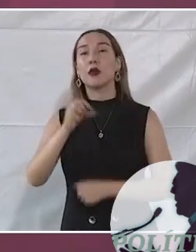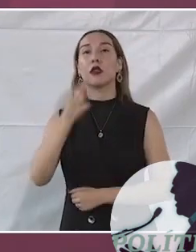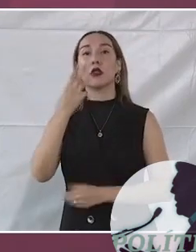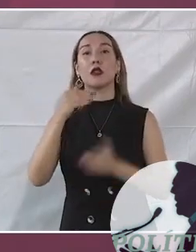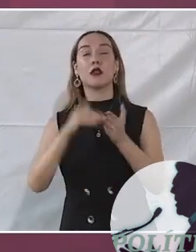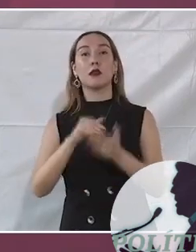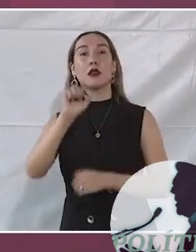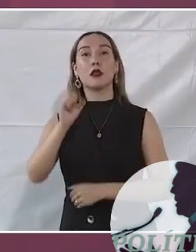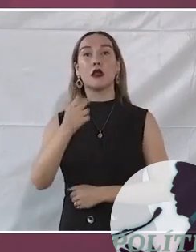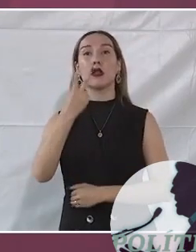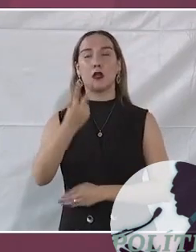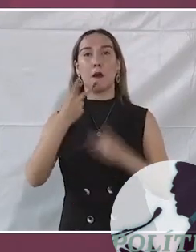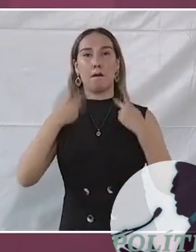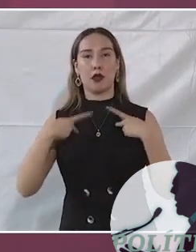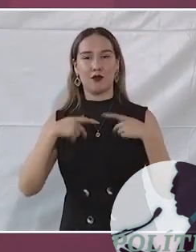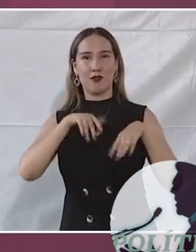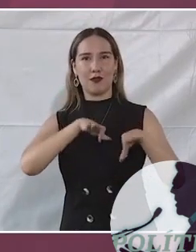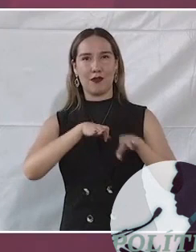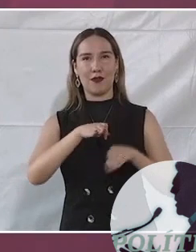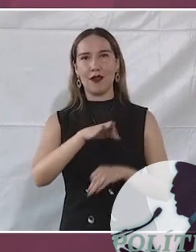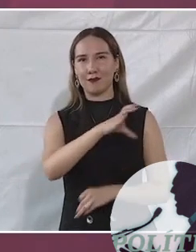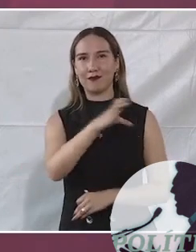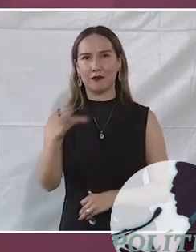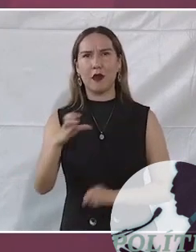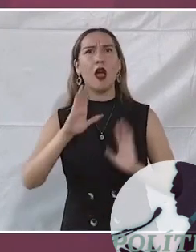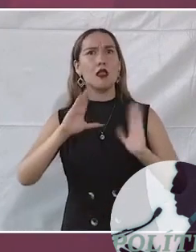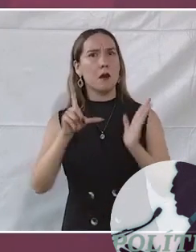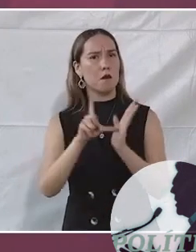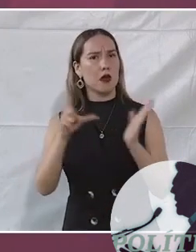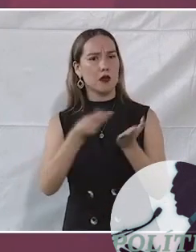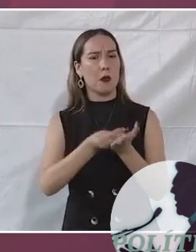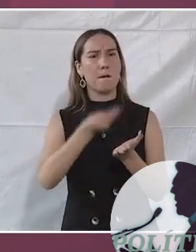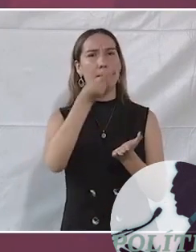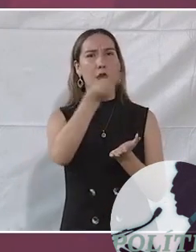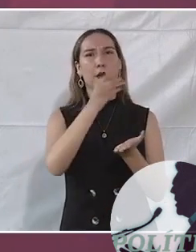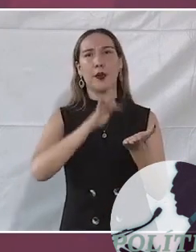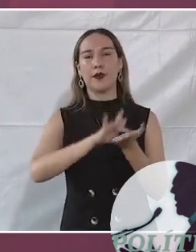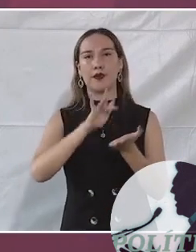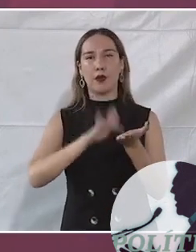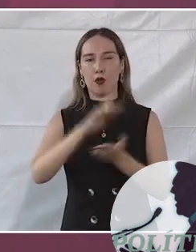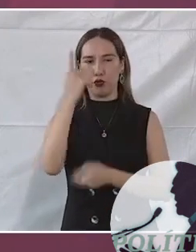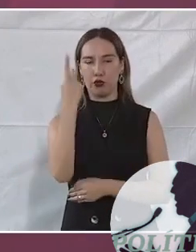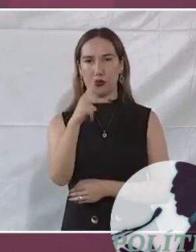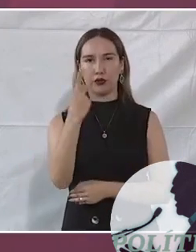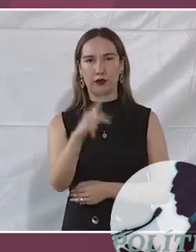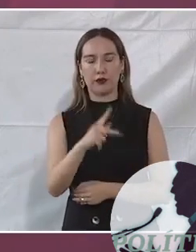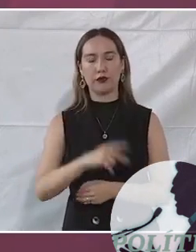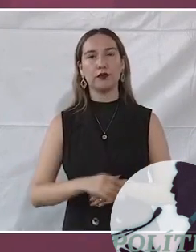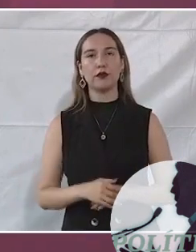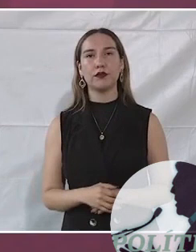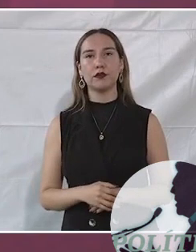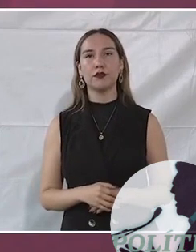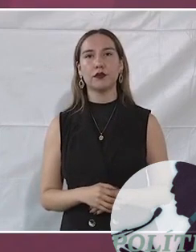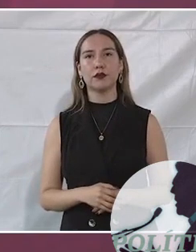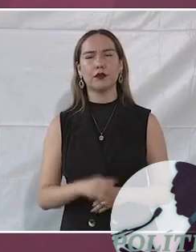23.062 campesinos que ya están recibiendo su apoyo. Y les digo, todos los apoyos de